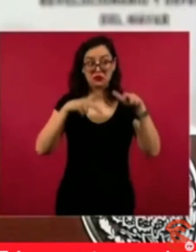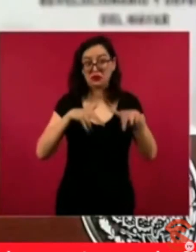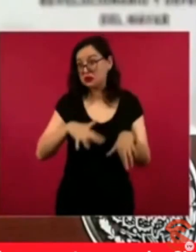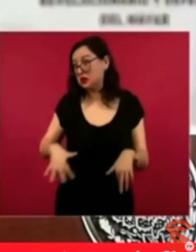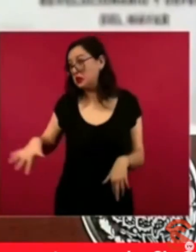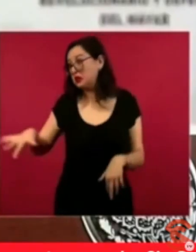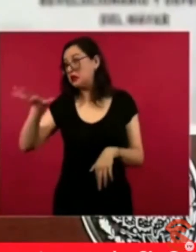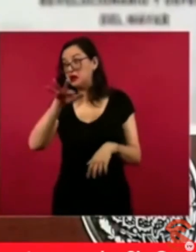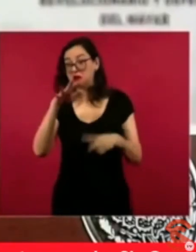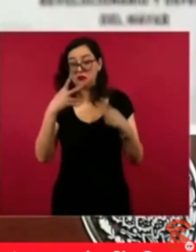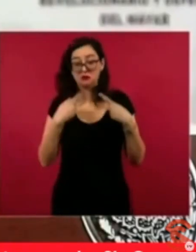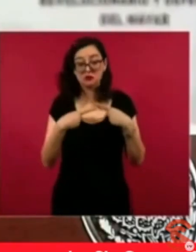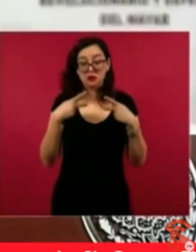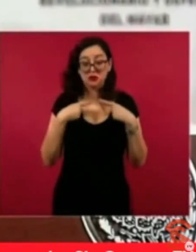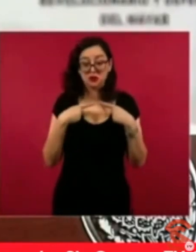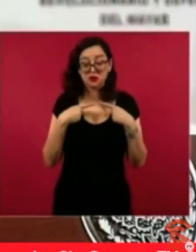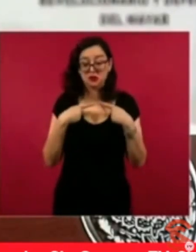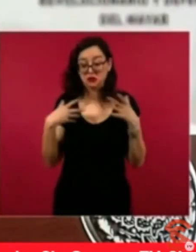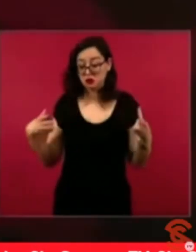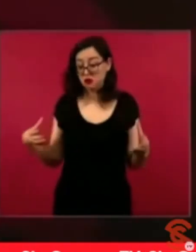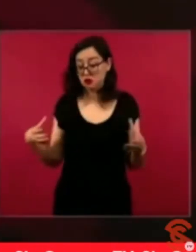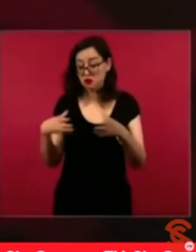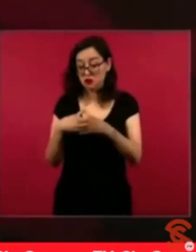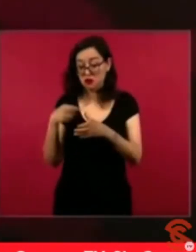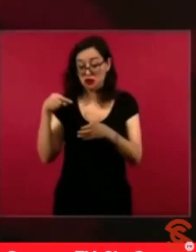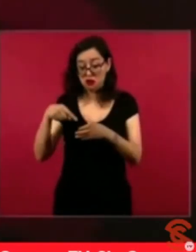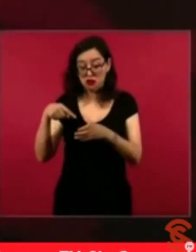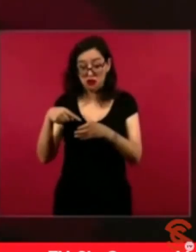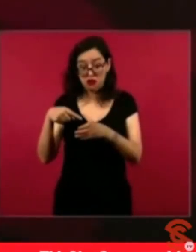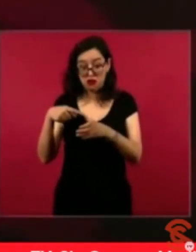No son fines, son medios.